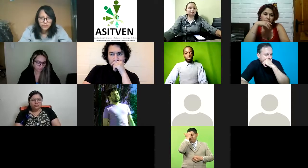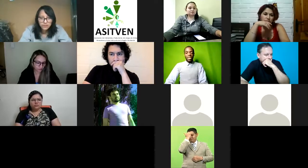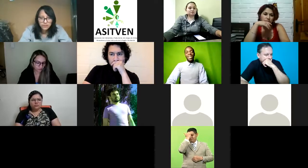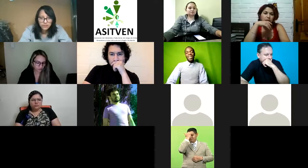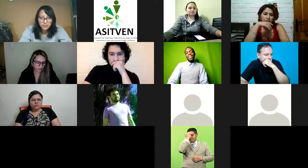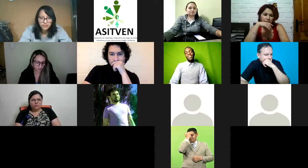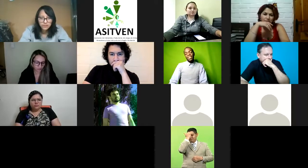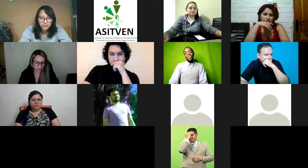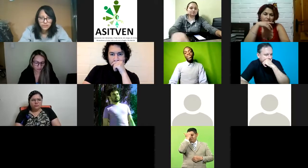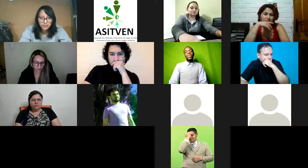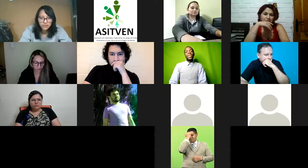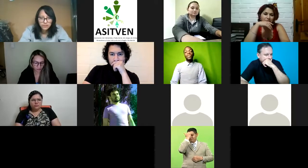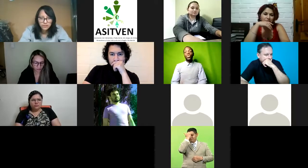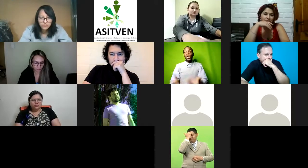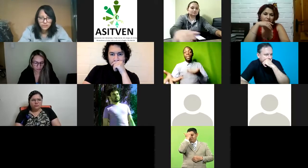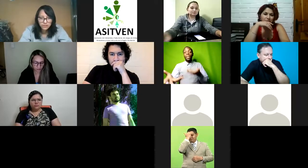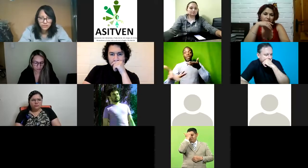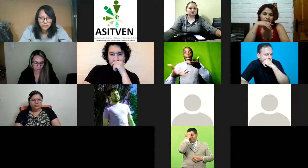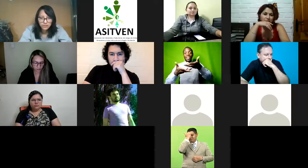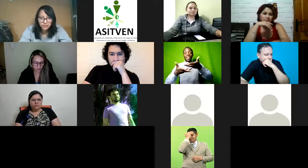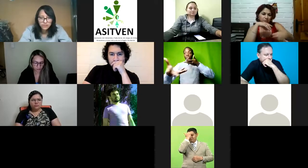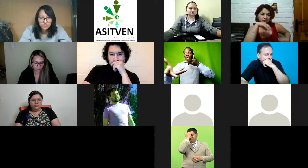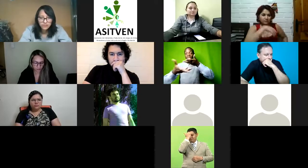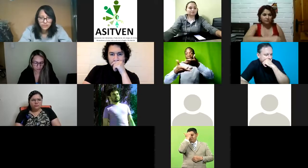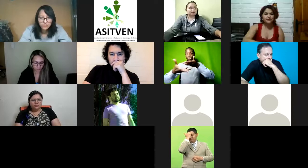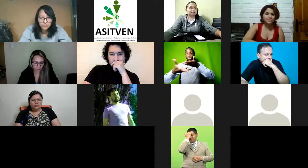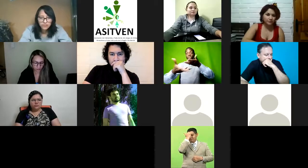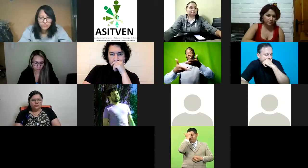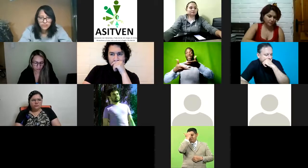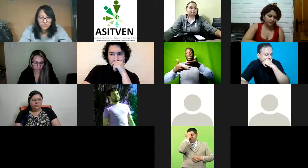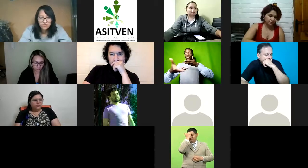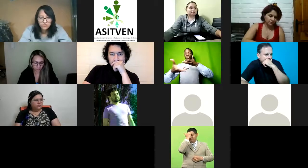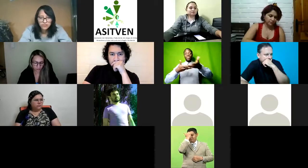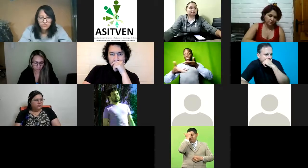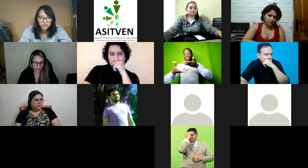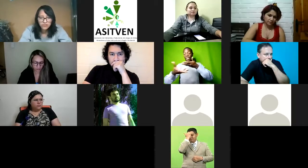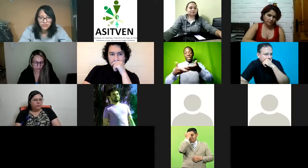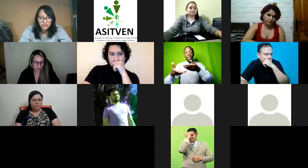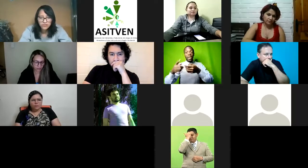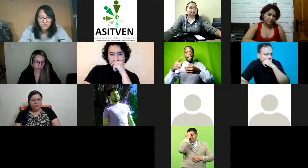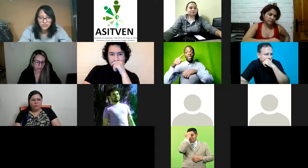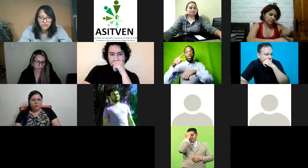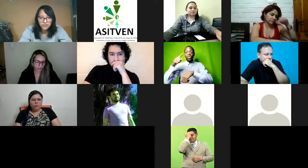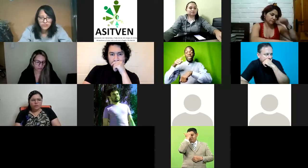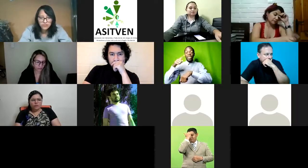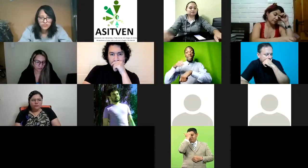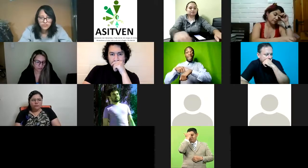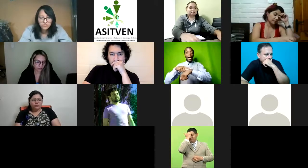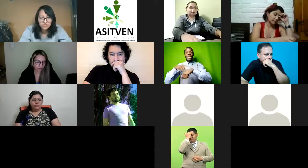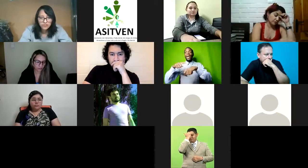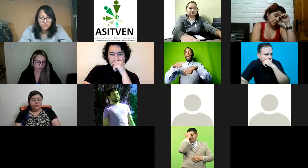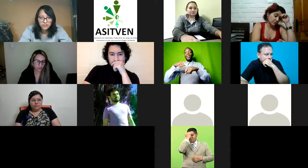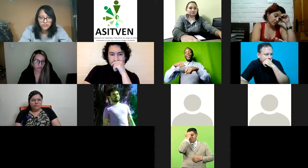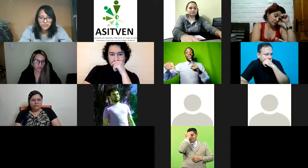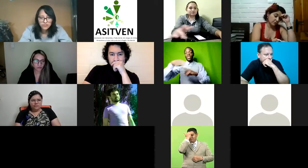contacto, ¿sí? Que surgen por la necesidad de un contacto, de una comunicación, en este caso